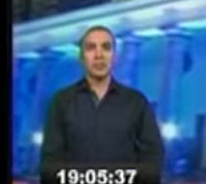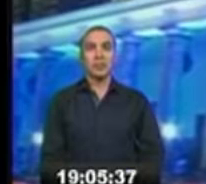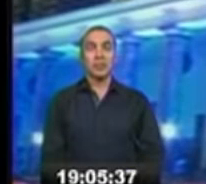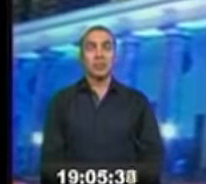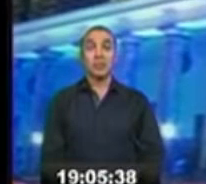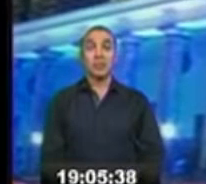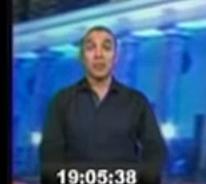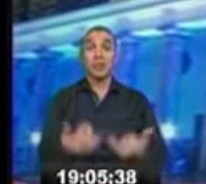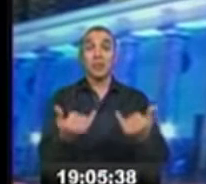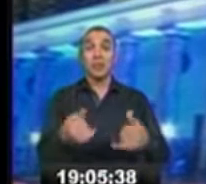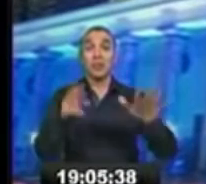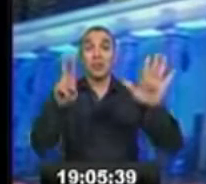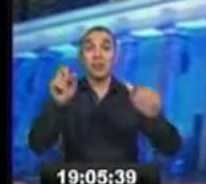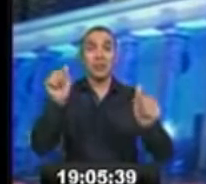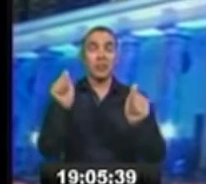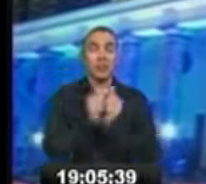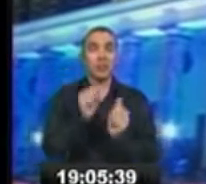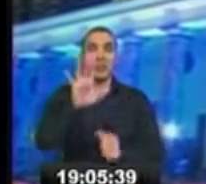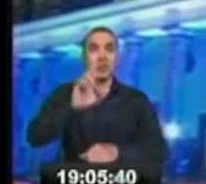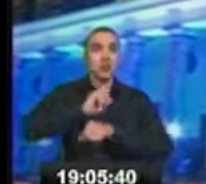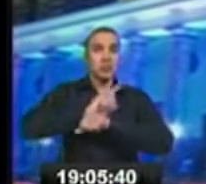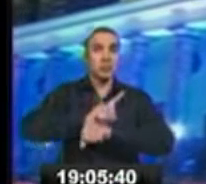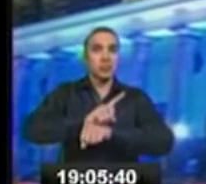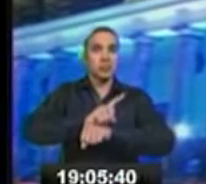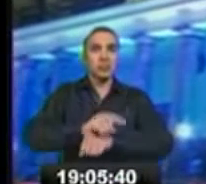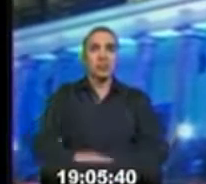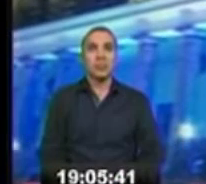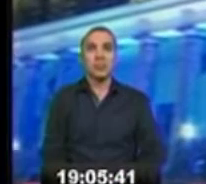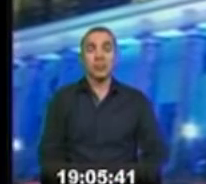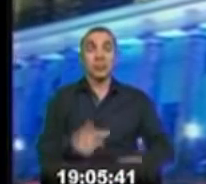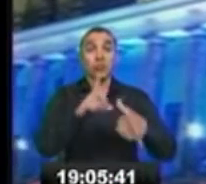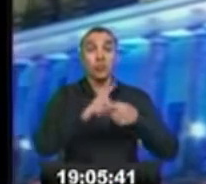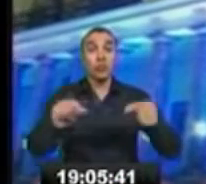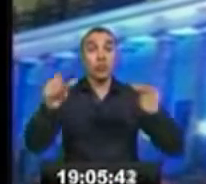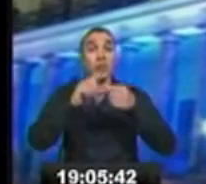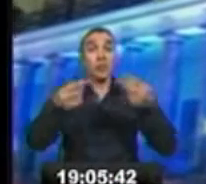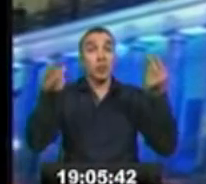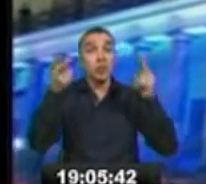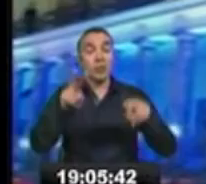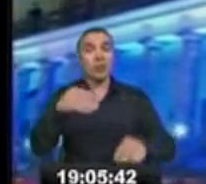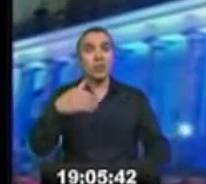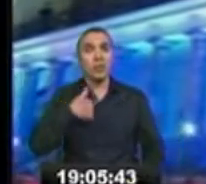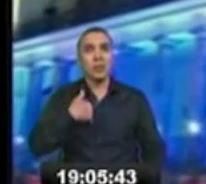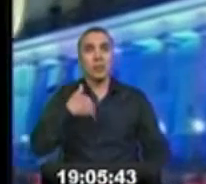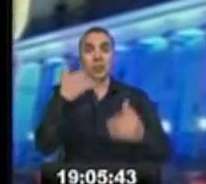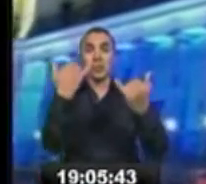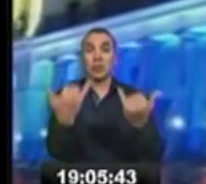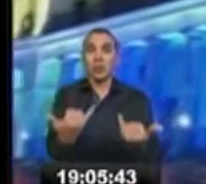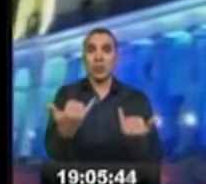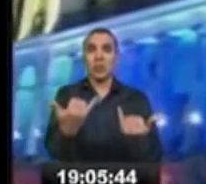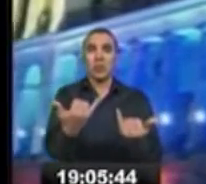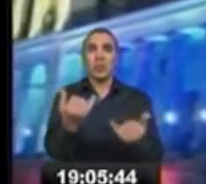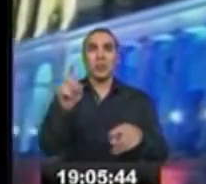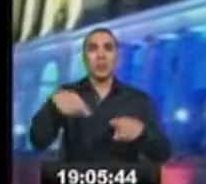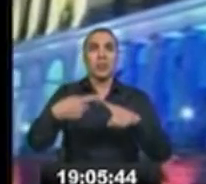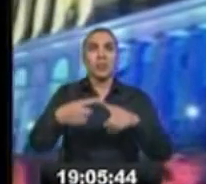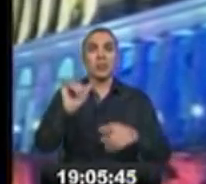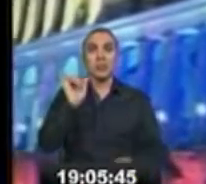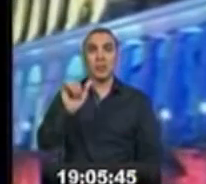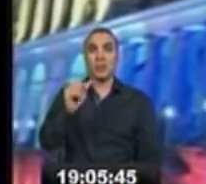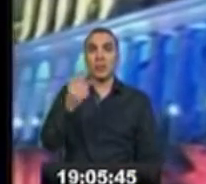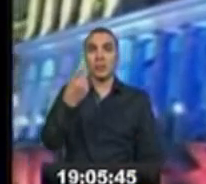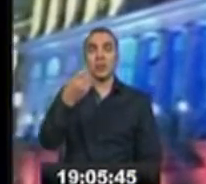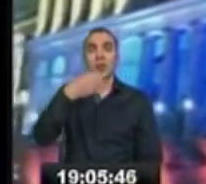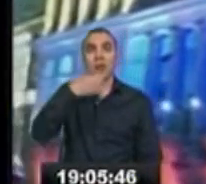Bueno, son las 19 horas con 5 minutos. Contarles además que a partir de hoy y hasta el sábado 11